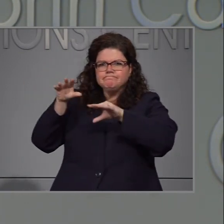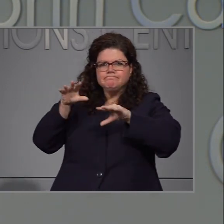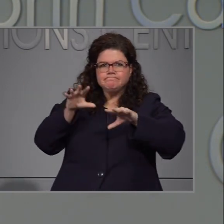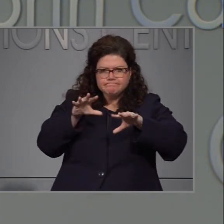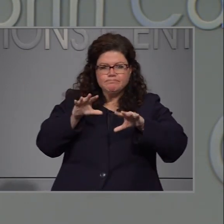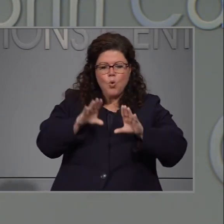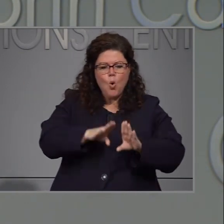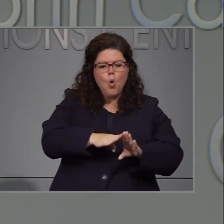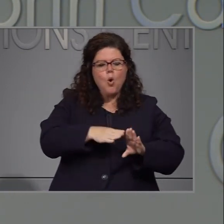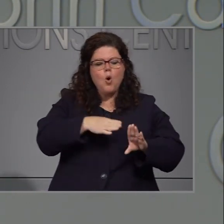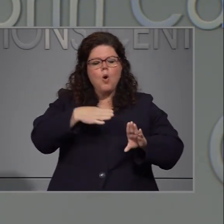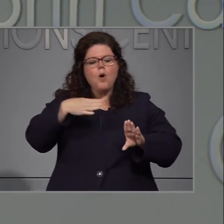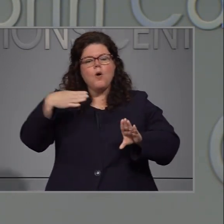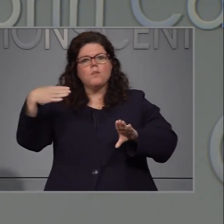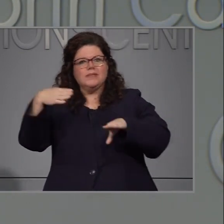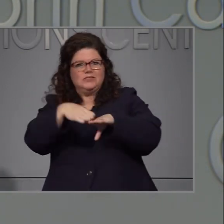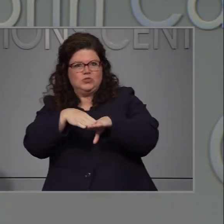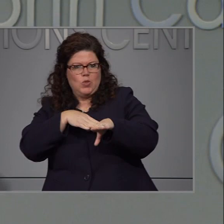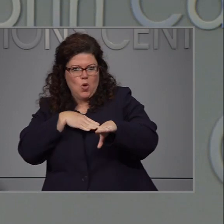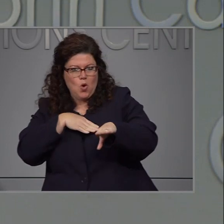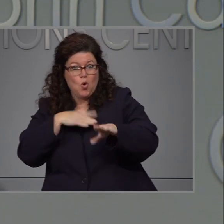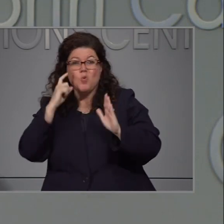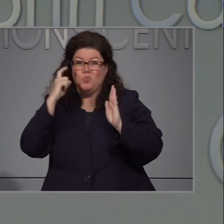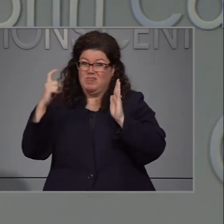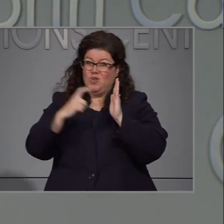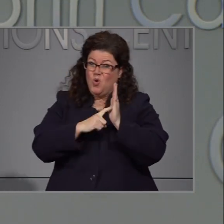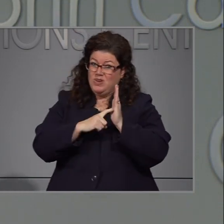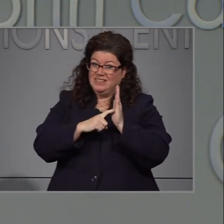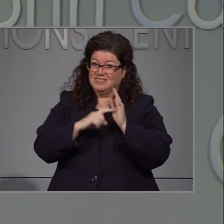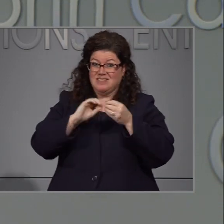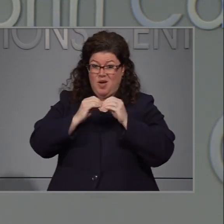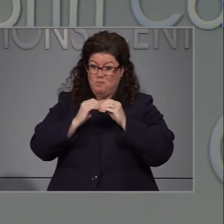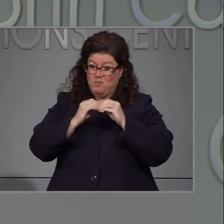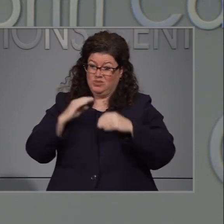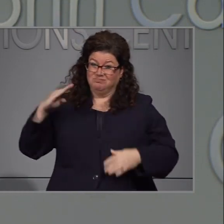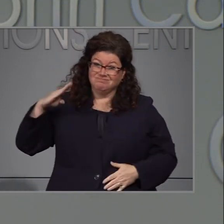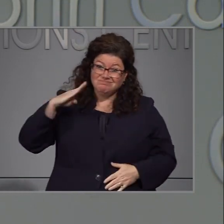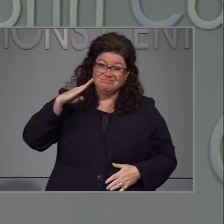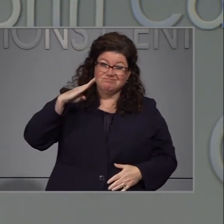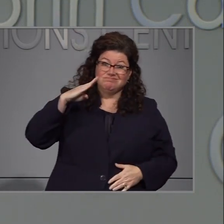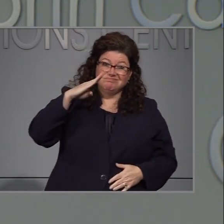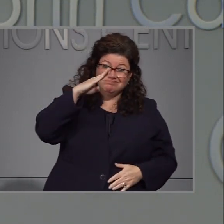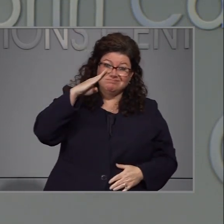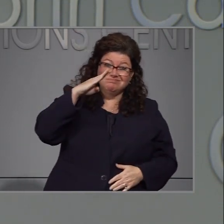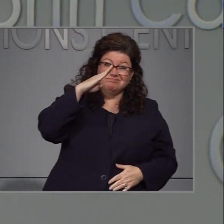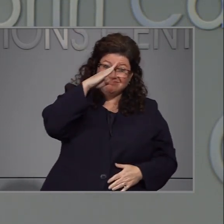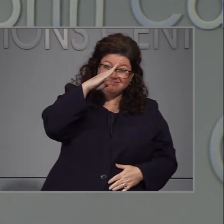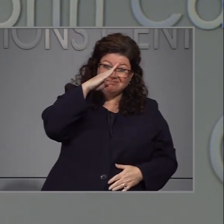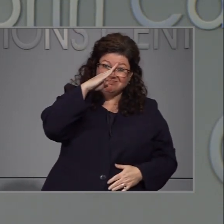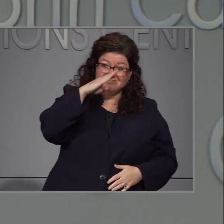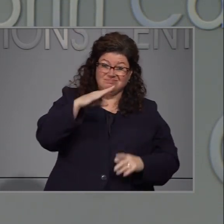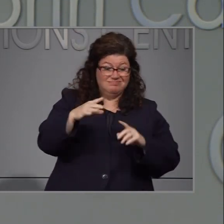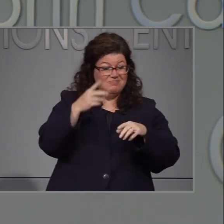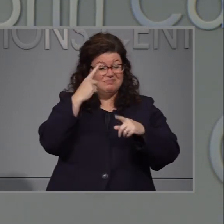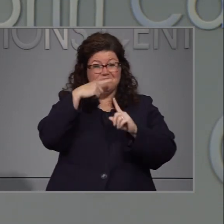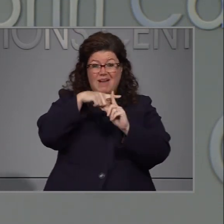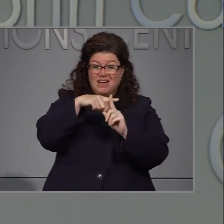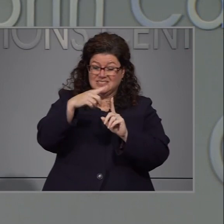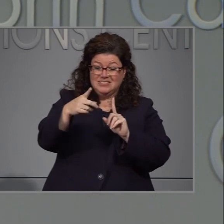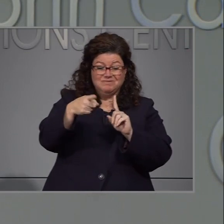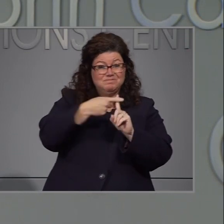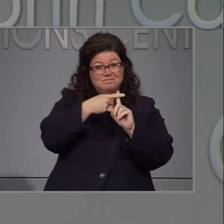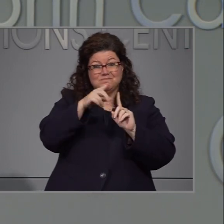propagado y aumentado la propagación comunitaria del virus en Carolina del Norte. Los casos diarios han aumentado, los porcentajes de